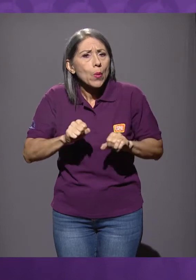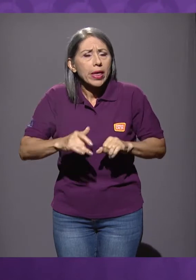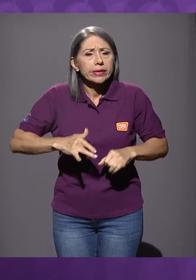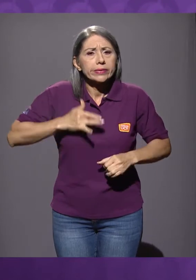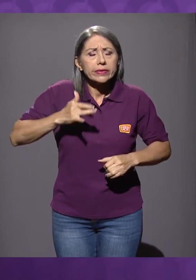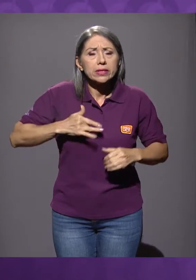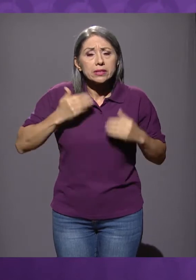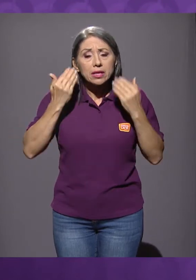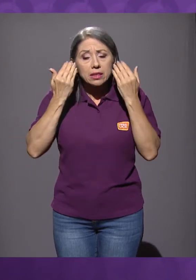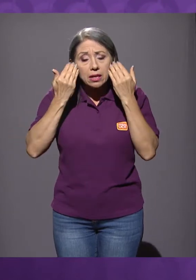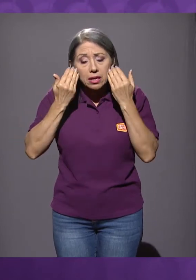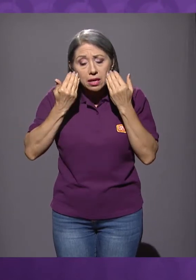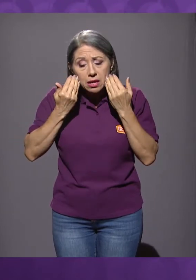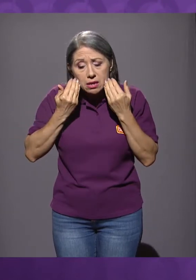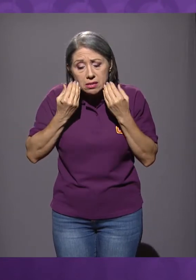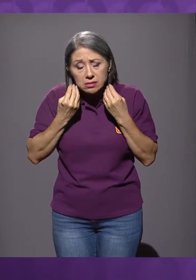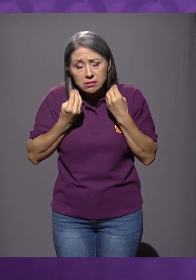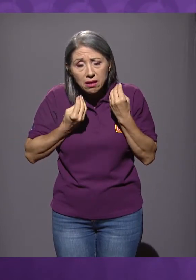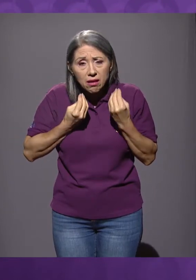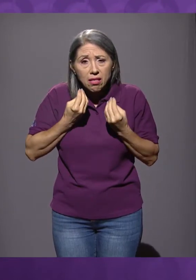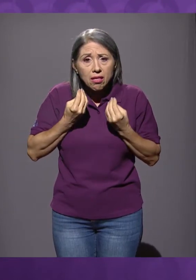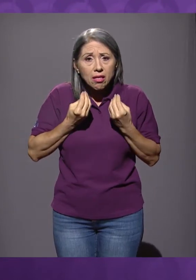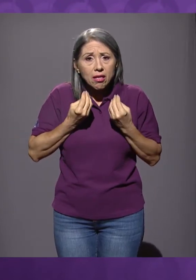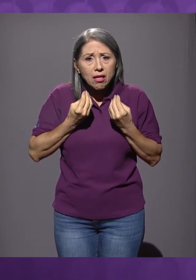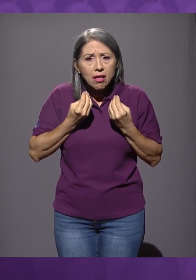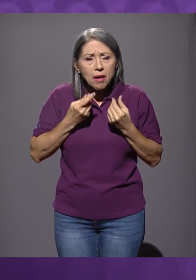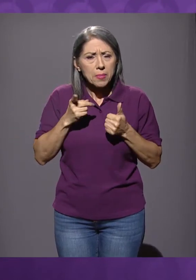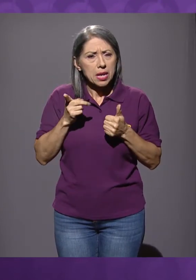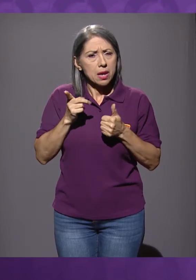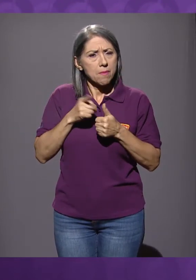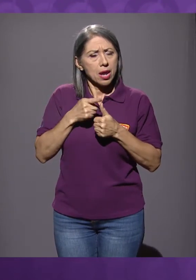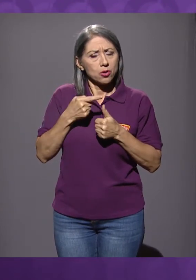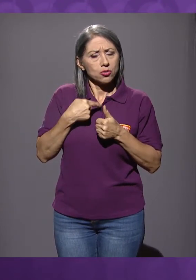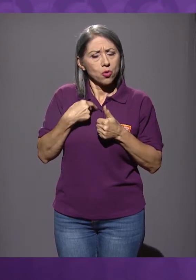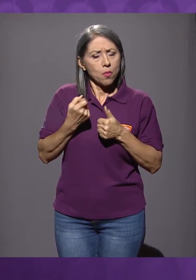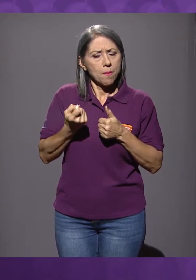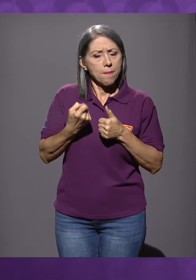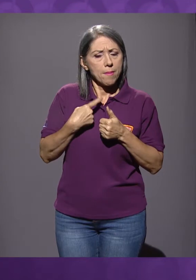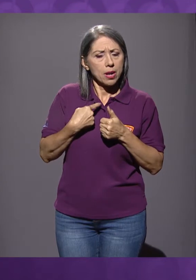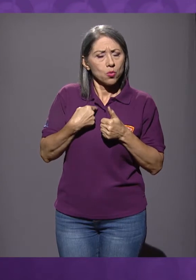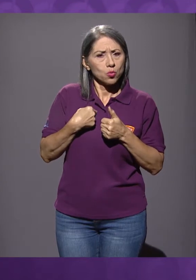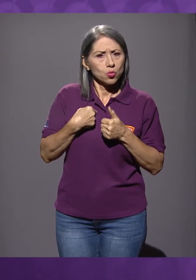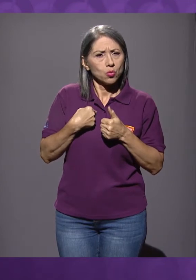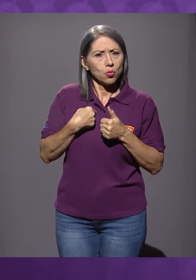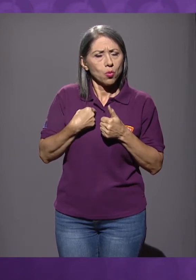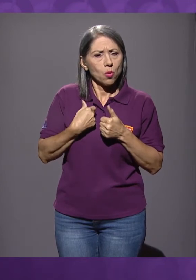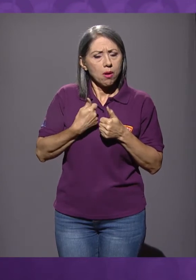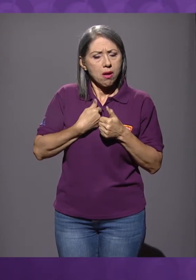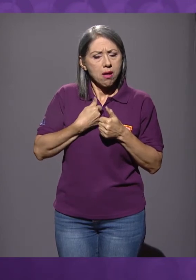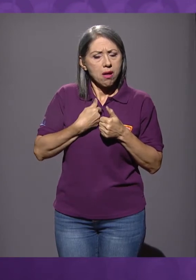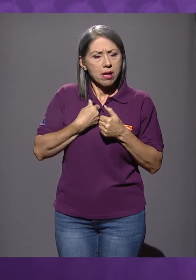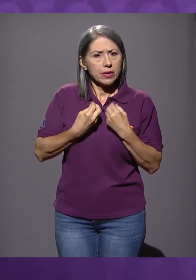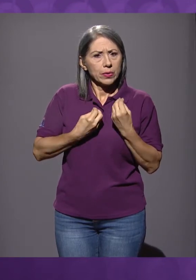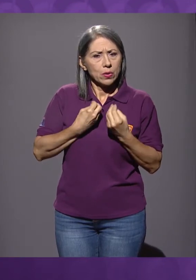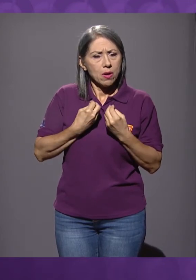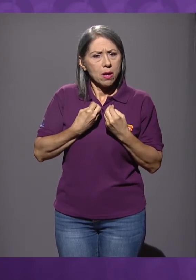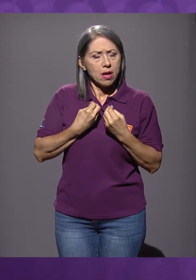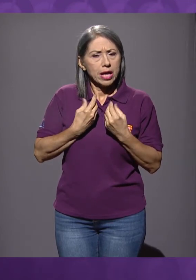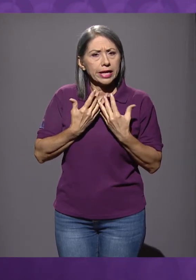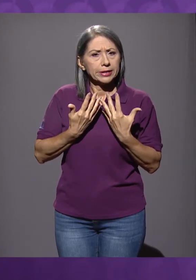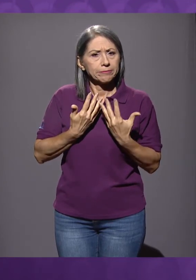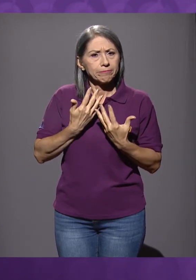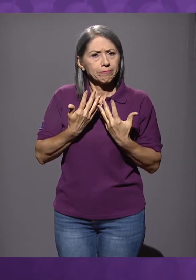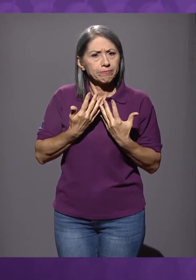sin fuerza, y lo primero es preguntarme, y además de preguntarme, validarme que estoy en